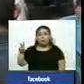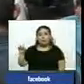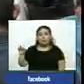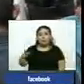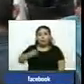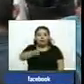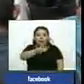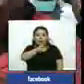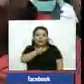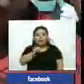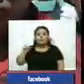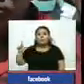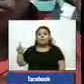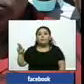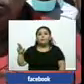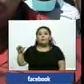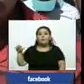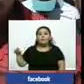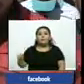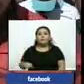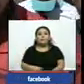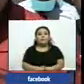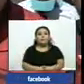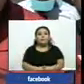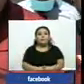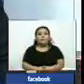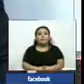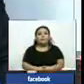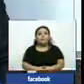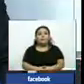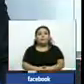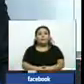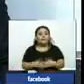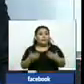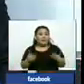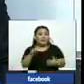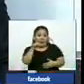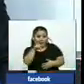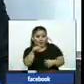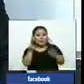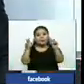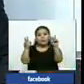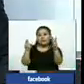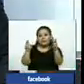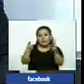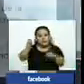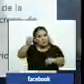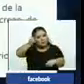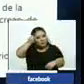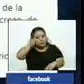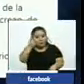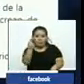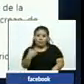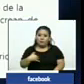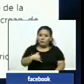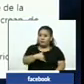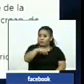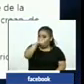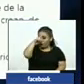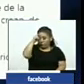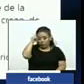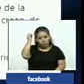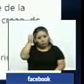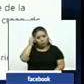un reporte de Luis Alberto López. Bien, y sobre ese caso y tras las críticas del ministro de Trabajo, Rolando